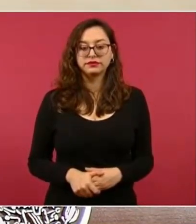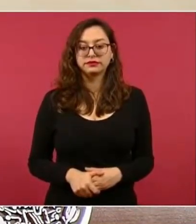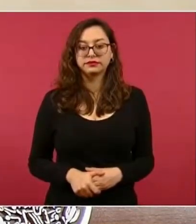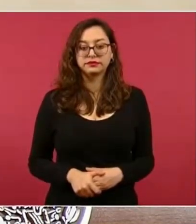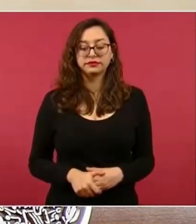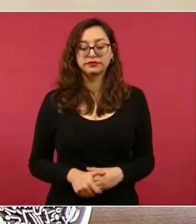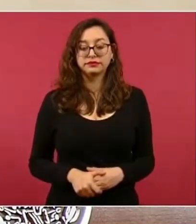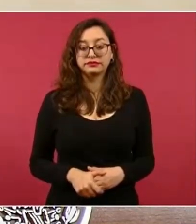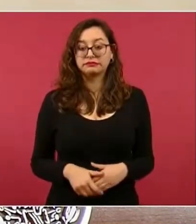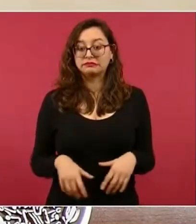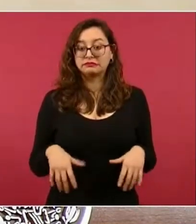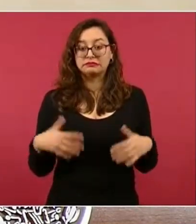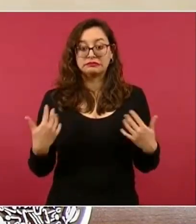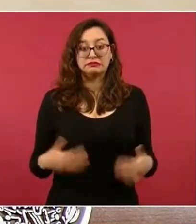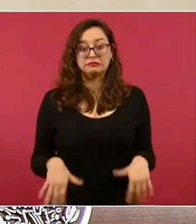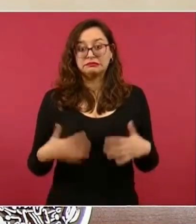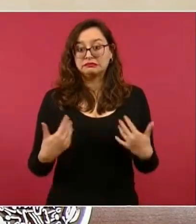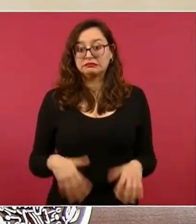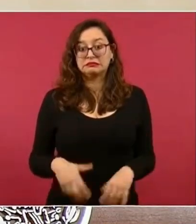Y es Goebbels,